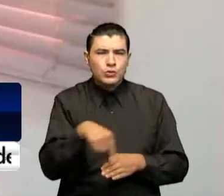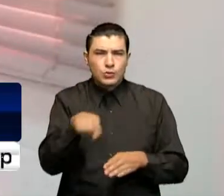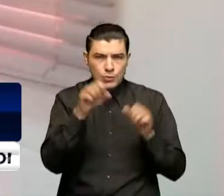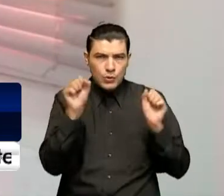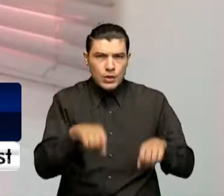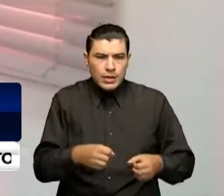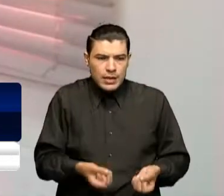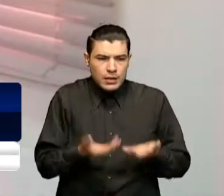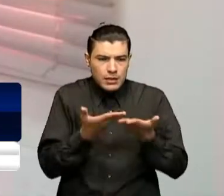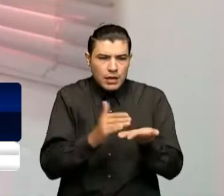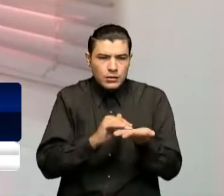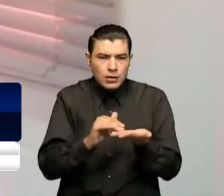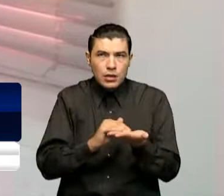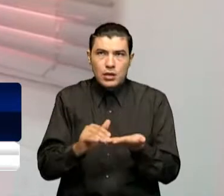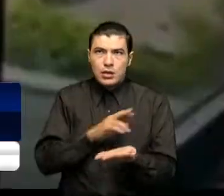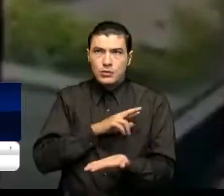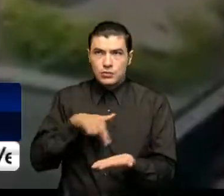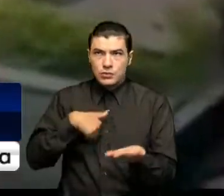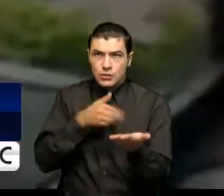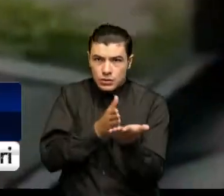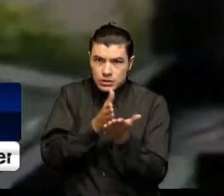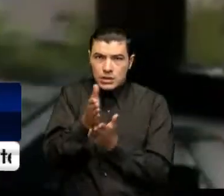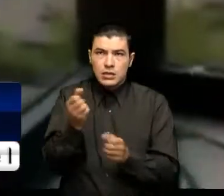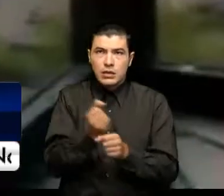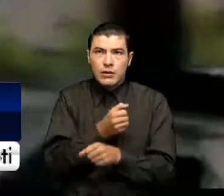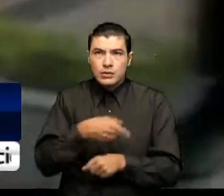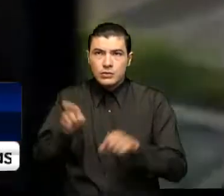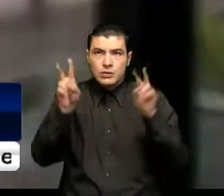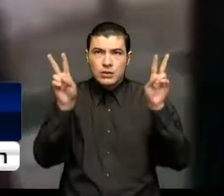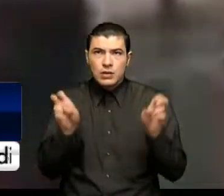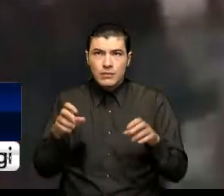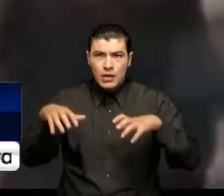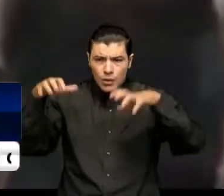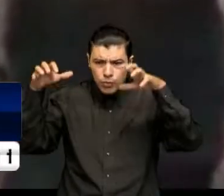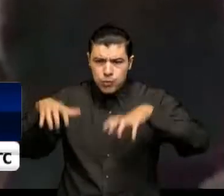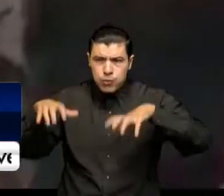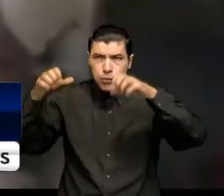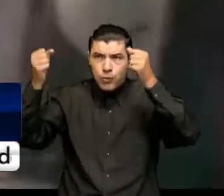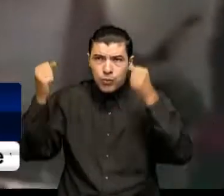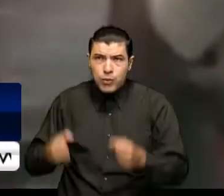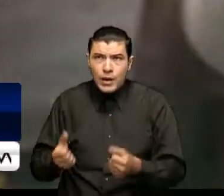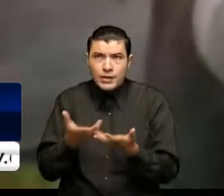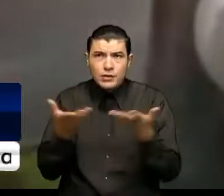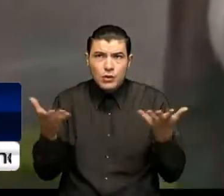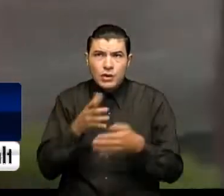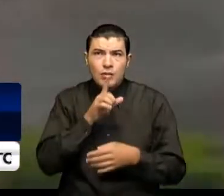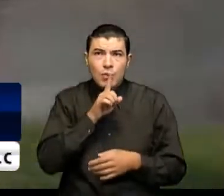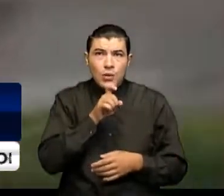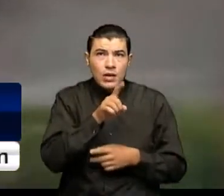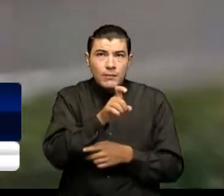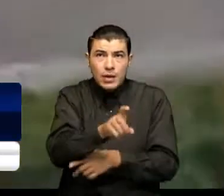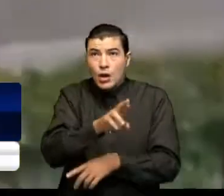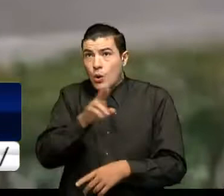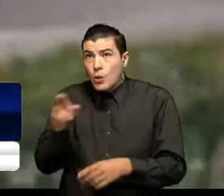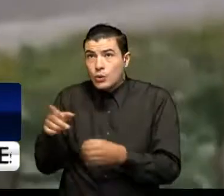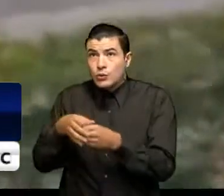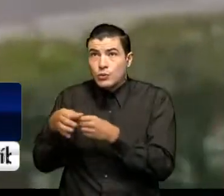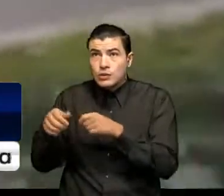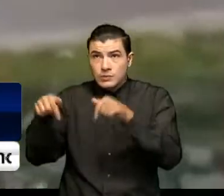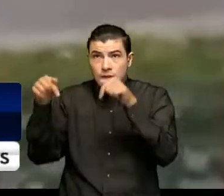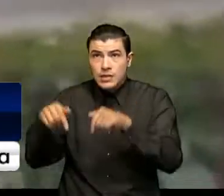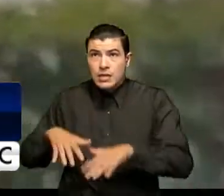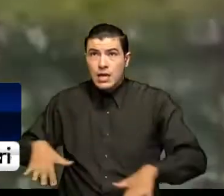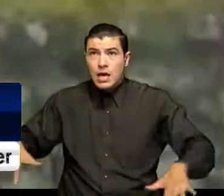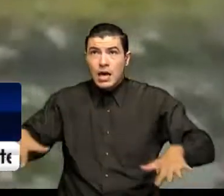seguimos trabajando en esos temas las lluvias se sintieron con mayor intensidad en bucaramanga en otros municipios del área